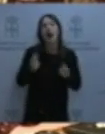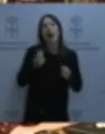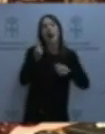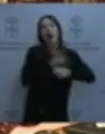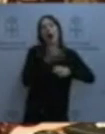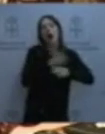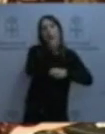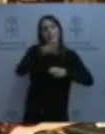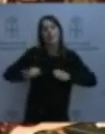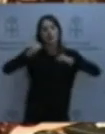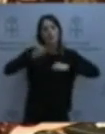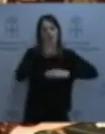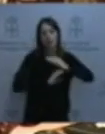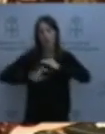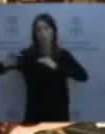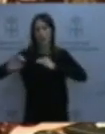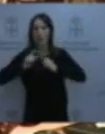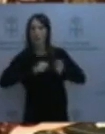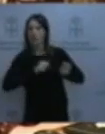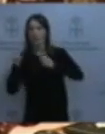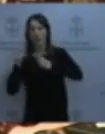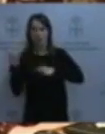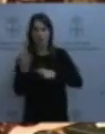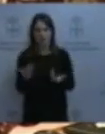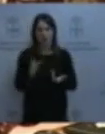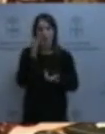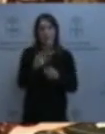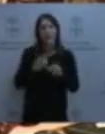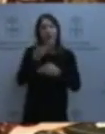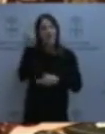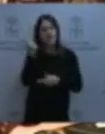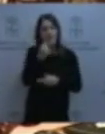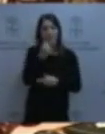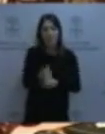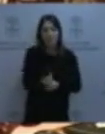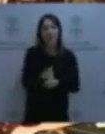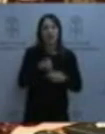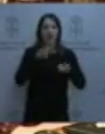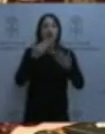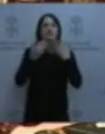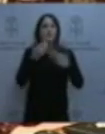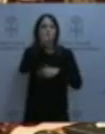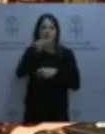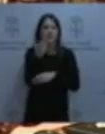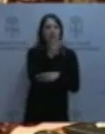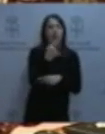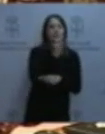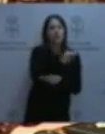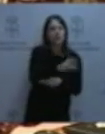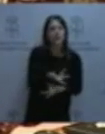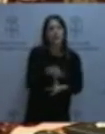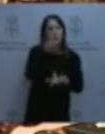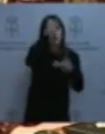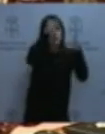¿no? Ayer lo explicaba Andreu Misé, director de Alternativas Económicas, decía que cuando hizo entrevistas a los afectados, ¿no?, le preguntaban: ¿sabe usted